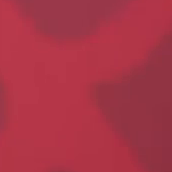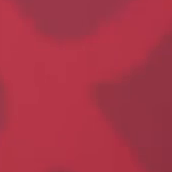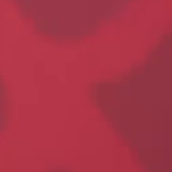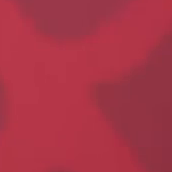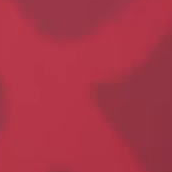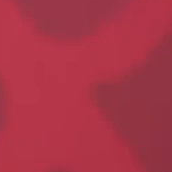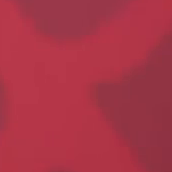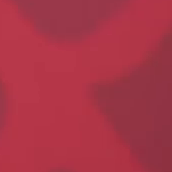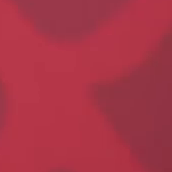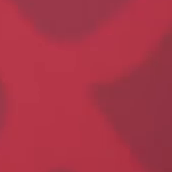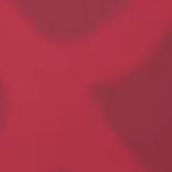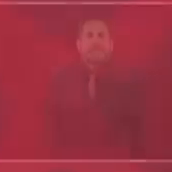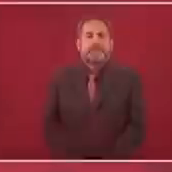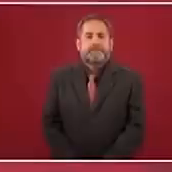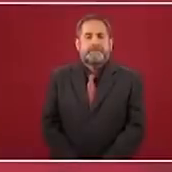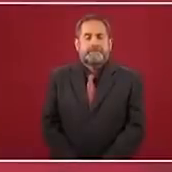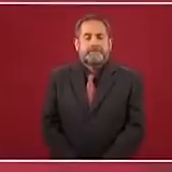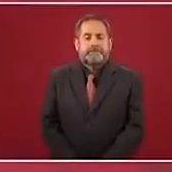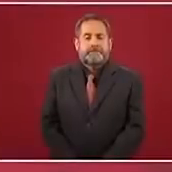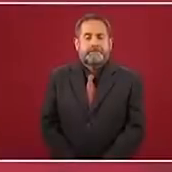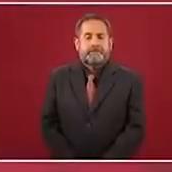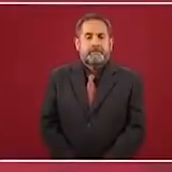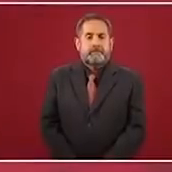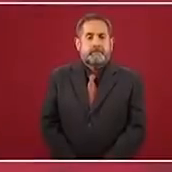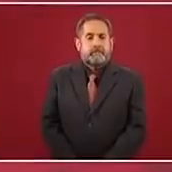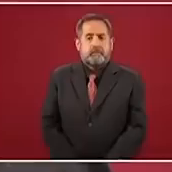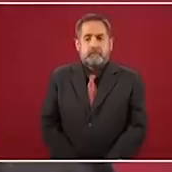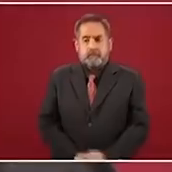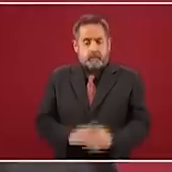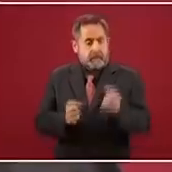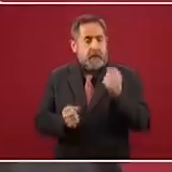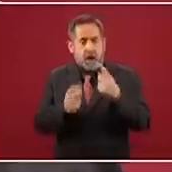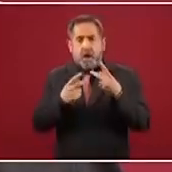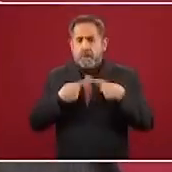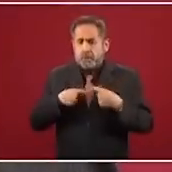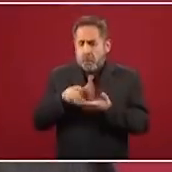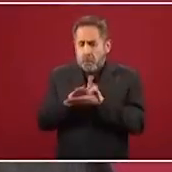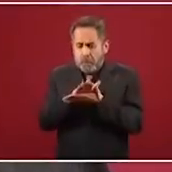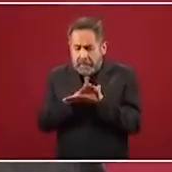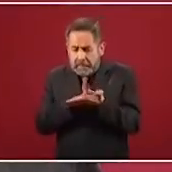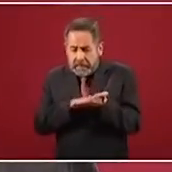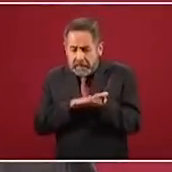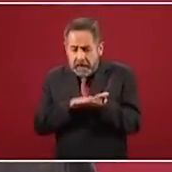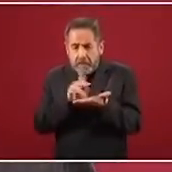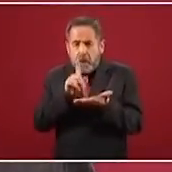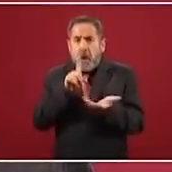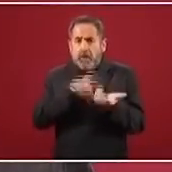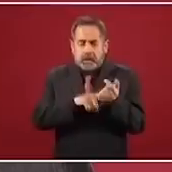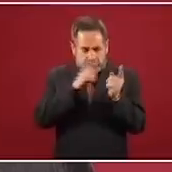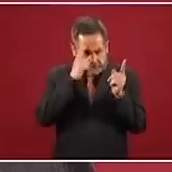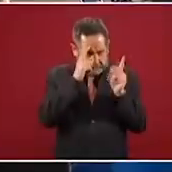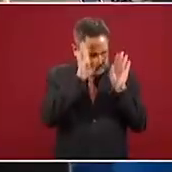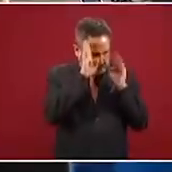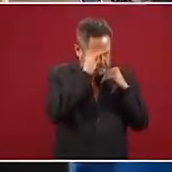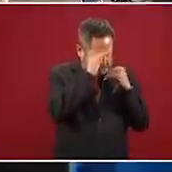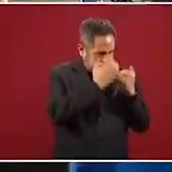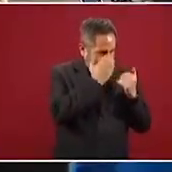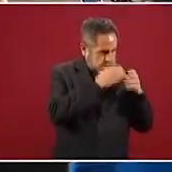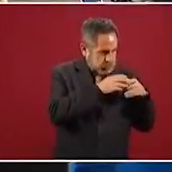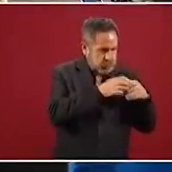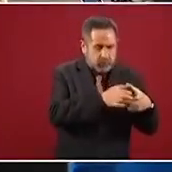recursos económicos y muy conservadores, pero ese es su pensamiento.